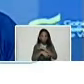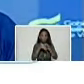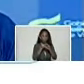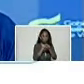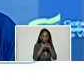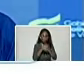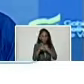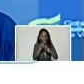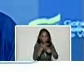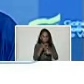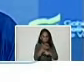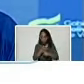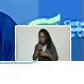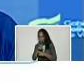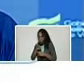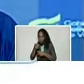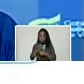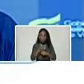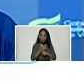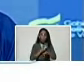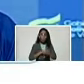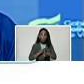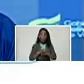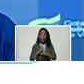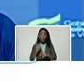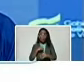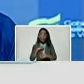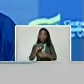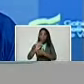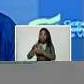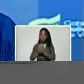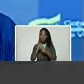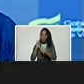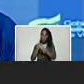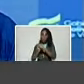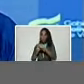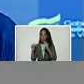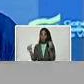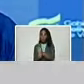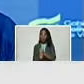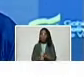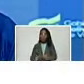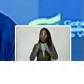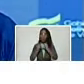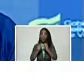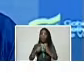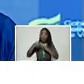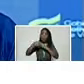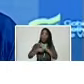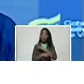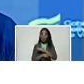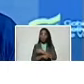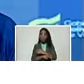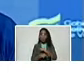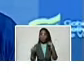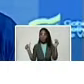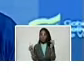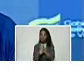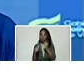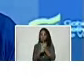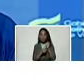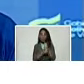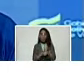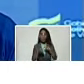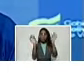a fondo, porque hemos desmantelado y vamos a seguir a fondo desmantelando